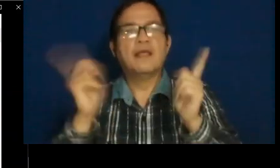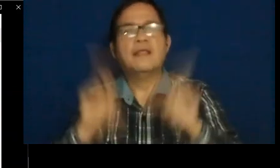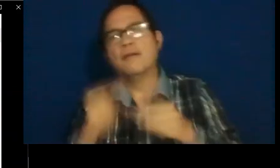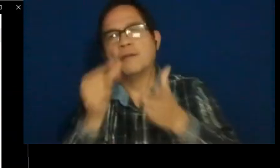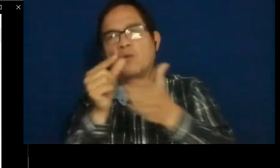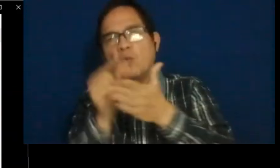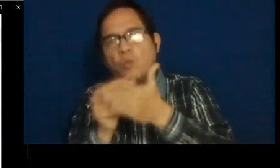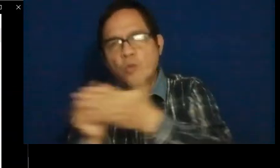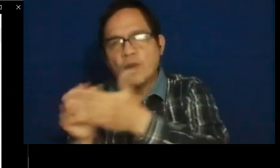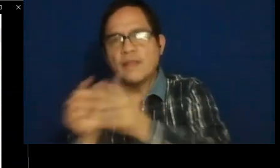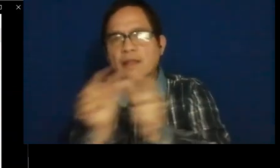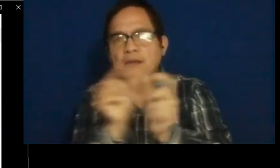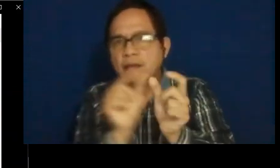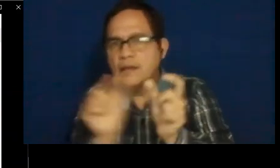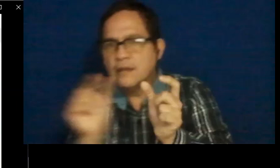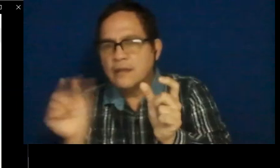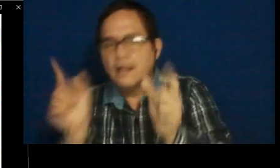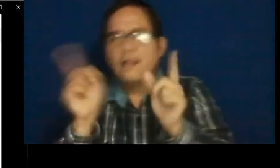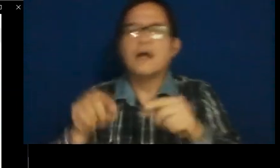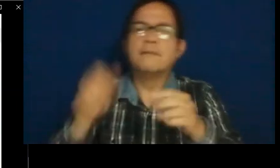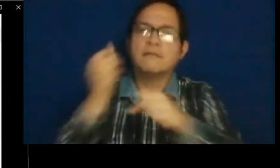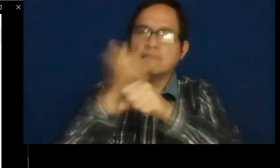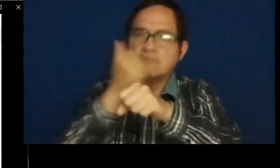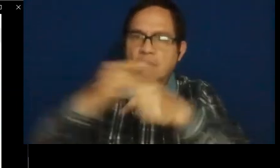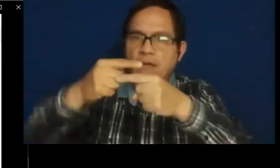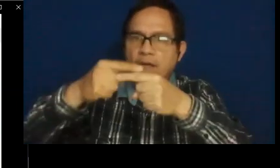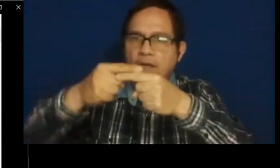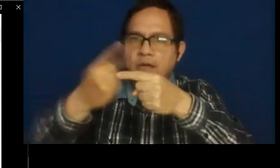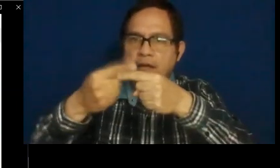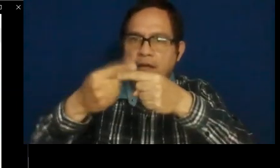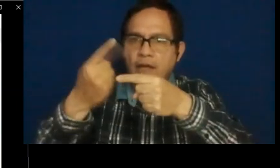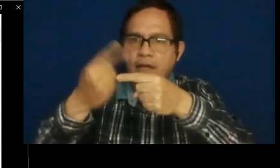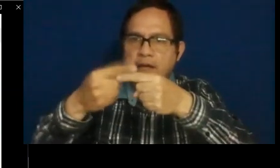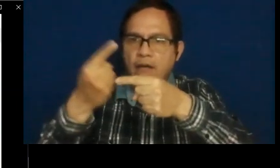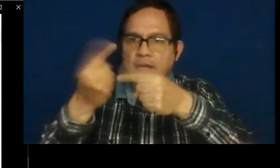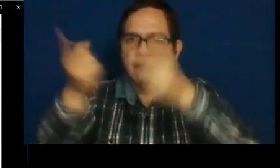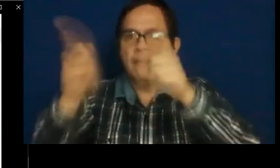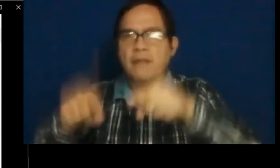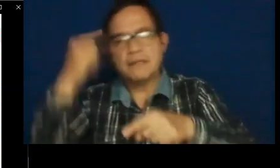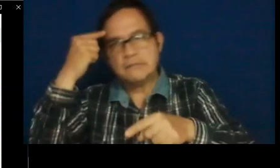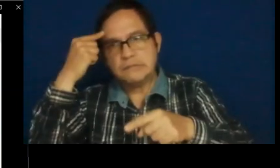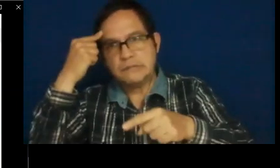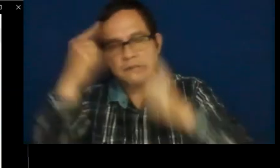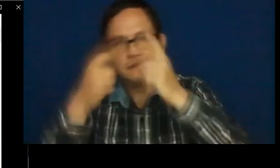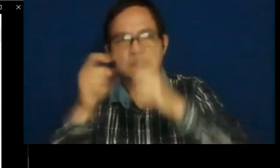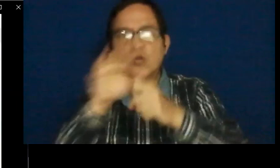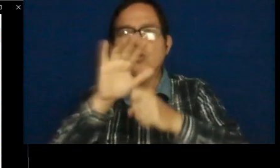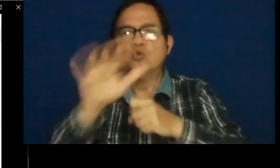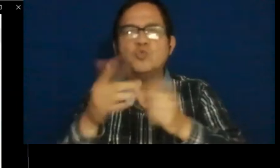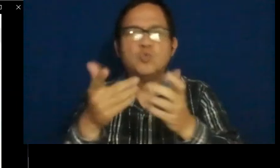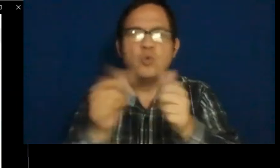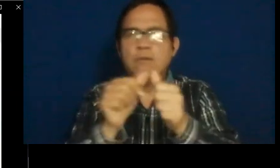unidades, que vamos a trabajar eventualmente con vectores y pues obviamente hay que tener en cuenta las consideraciones de ese tipo de